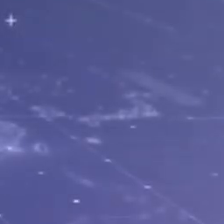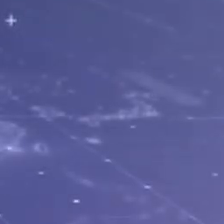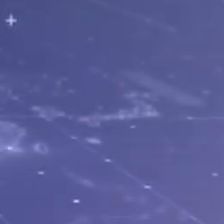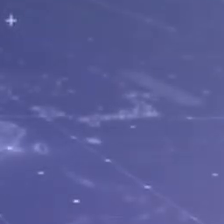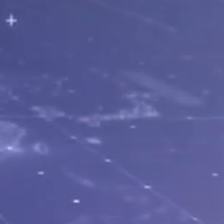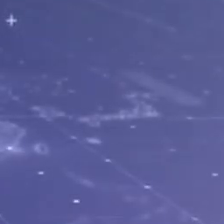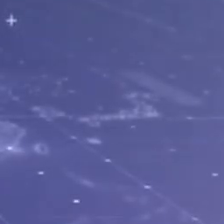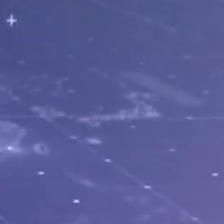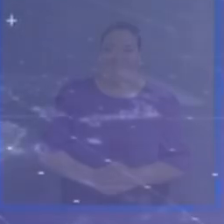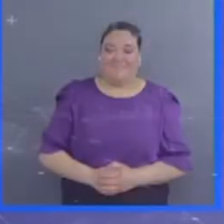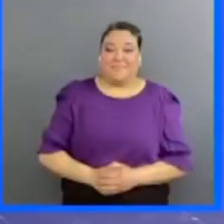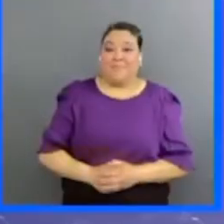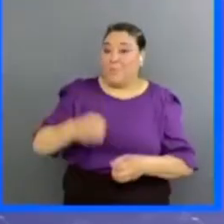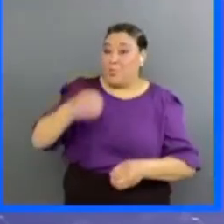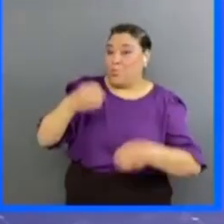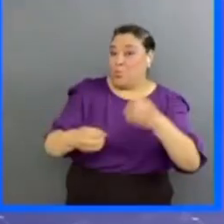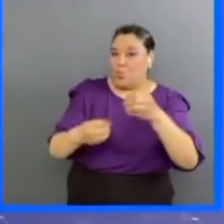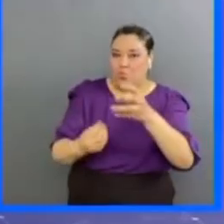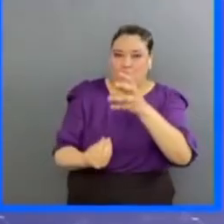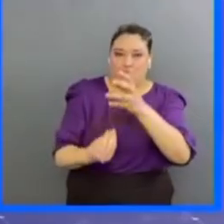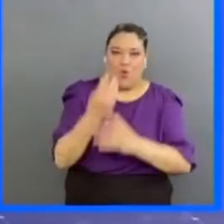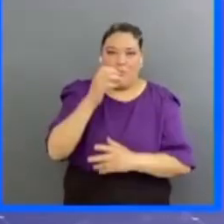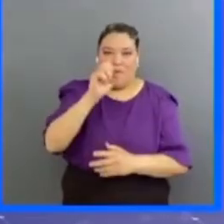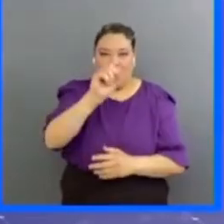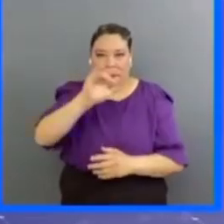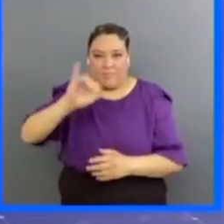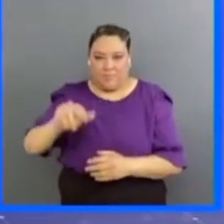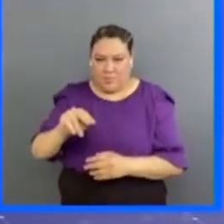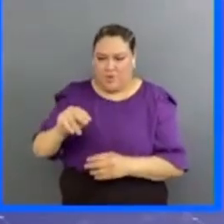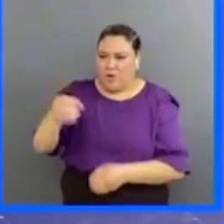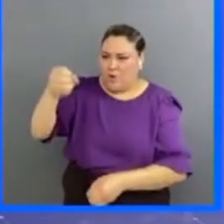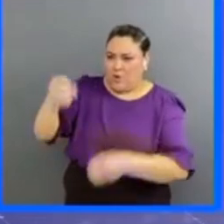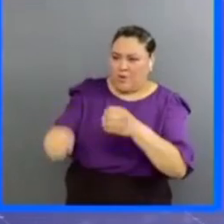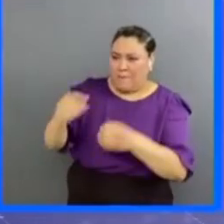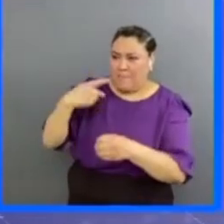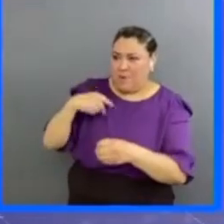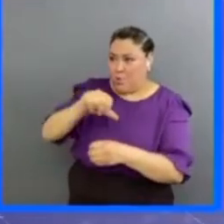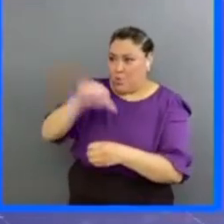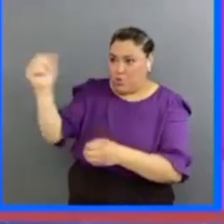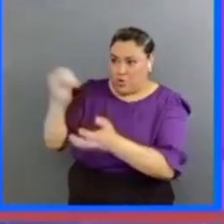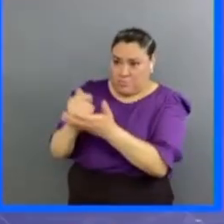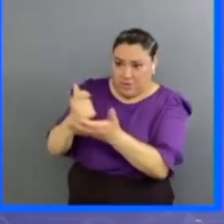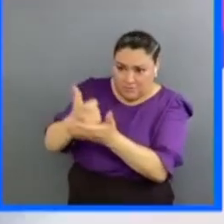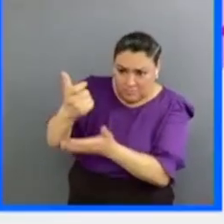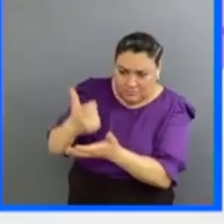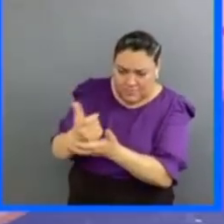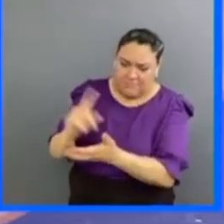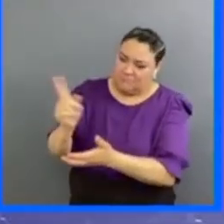La nueva Suprema Corte no revisará amparos de deudores fiscales. Tendrán que pagar.